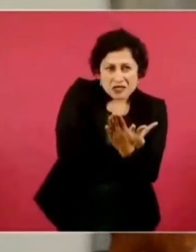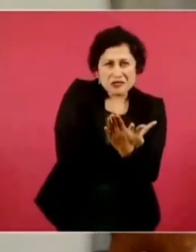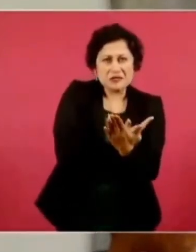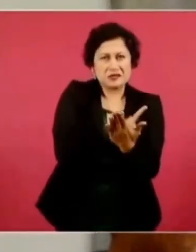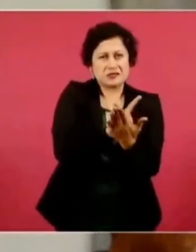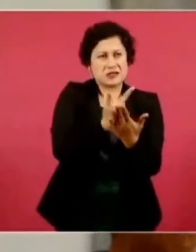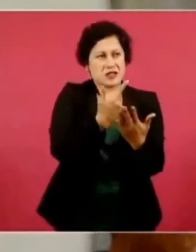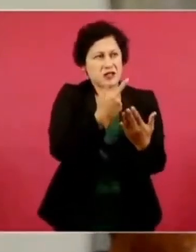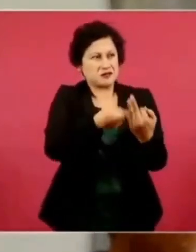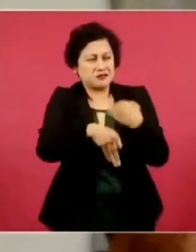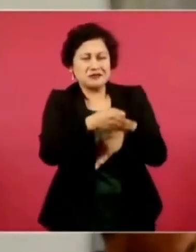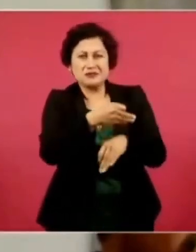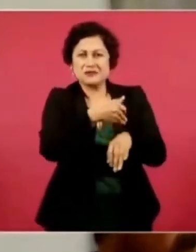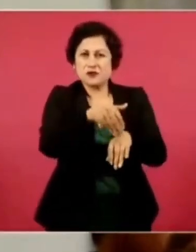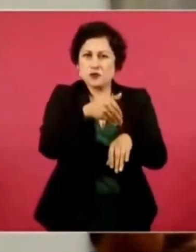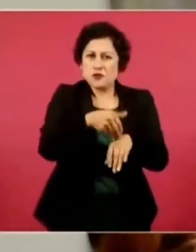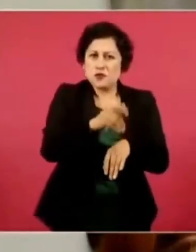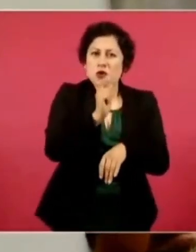que